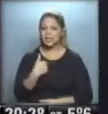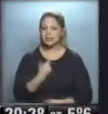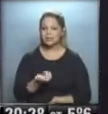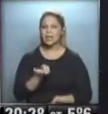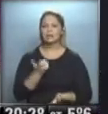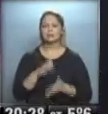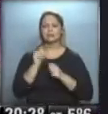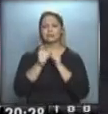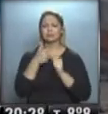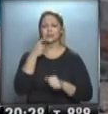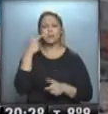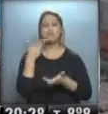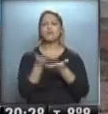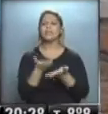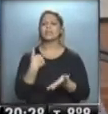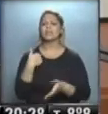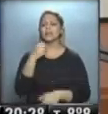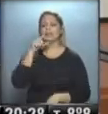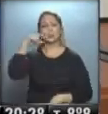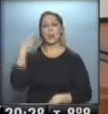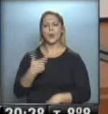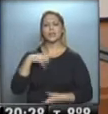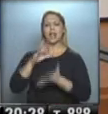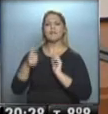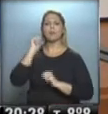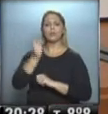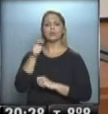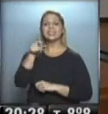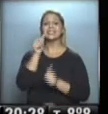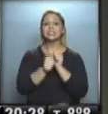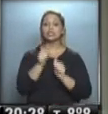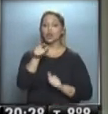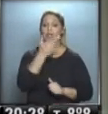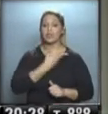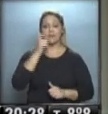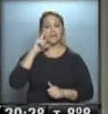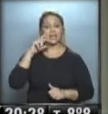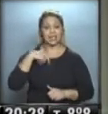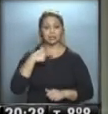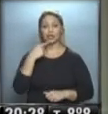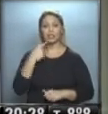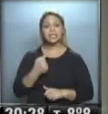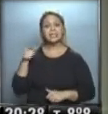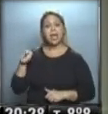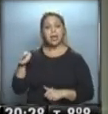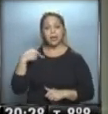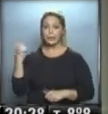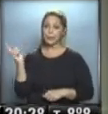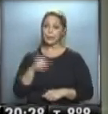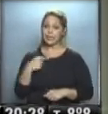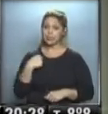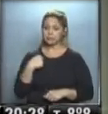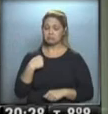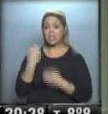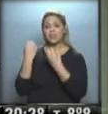la vergüenza judicial y policial de nuestro país. Es la historia de Fernando Carrera. Él venía, se dejaba a sus hijos en la casa de la